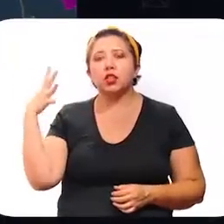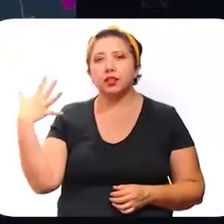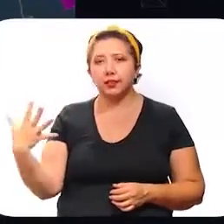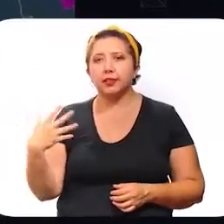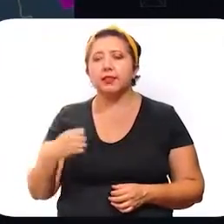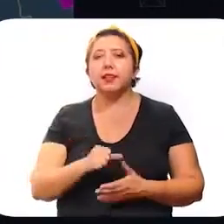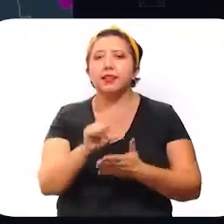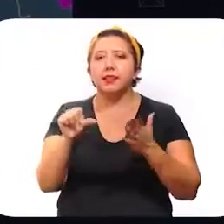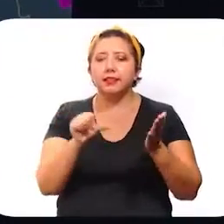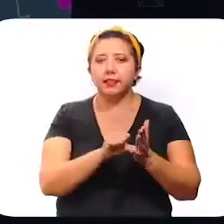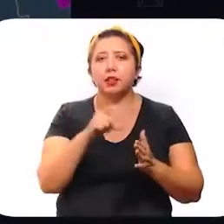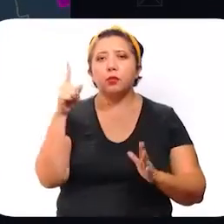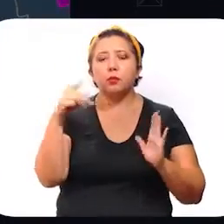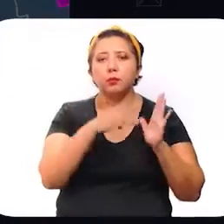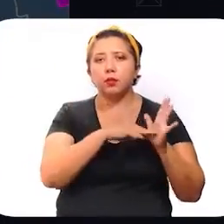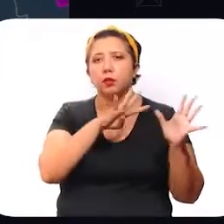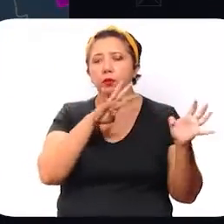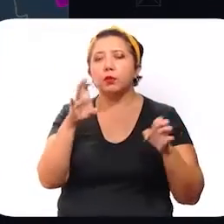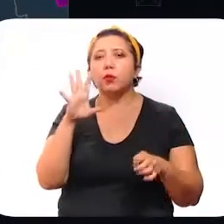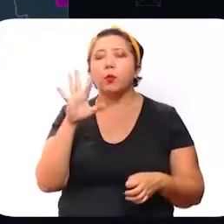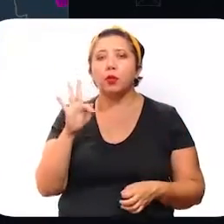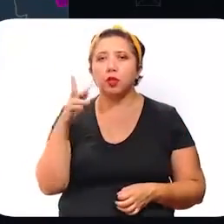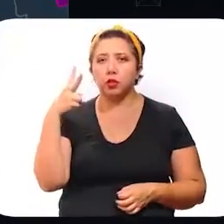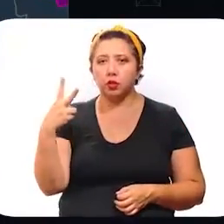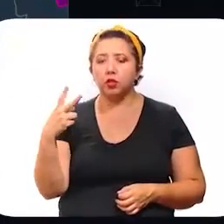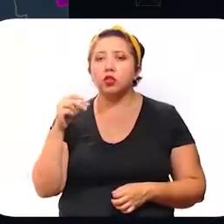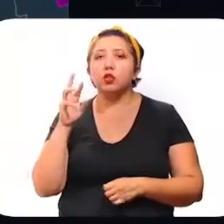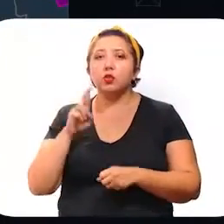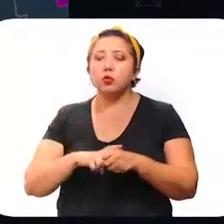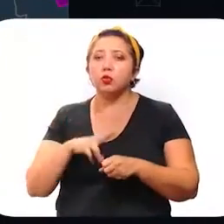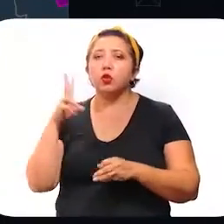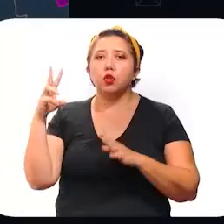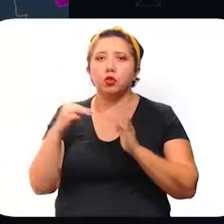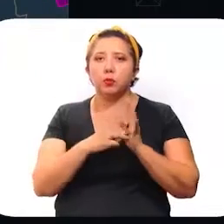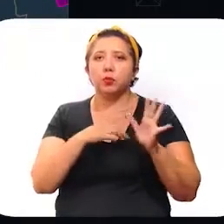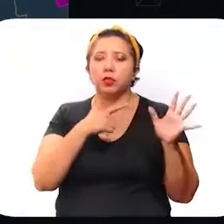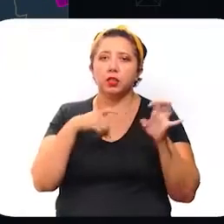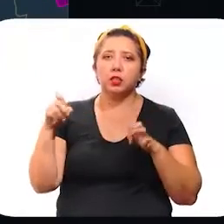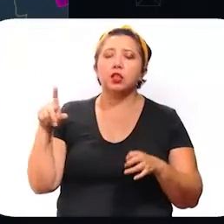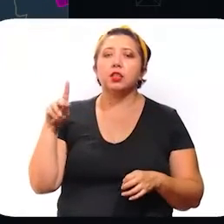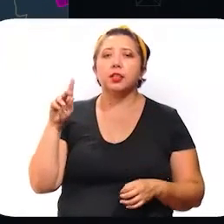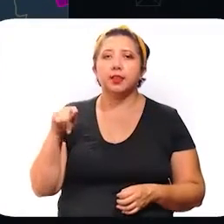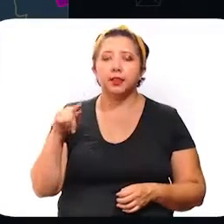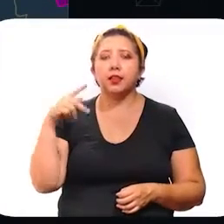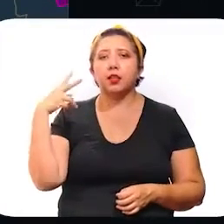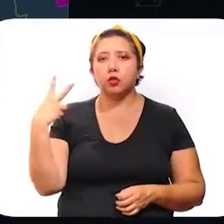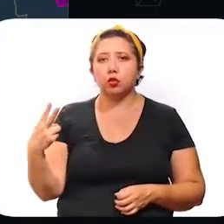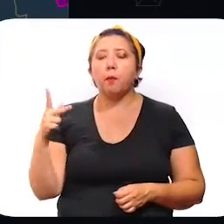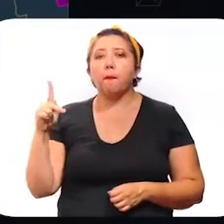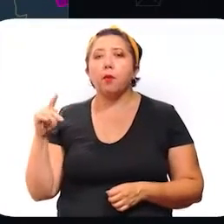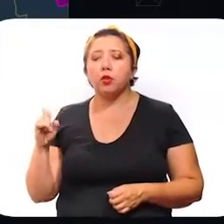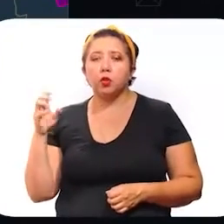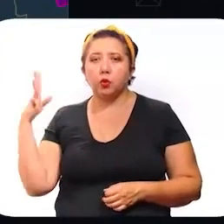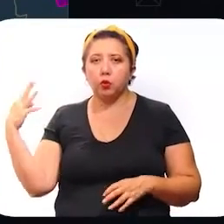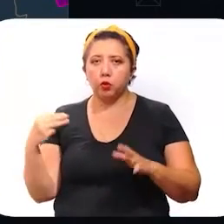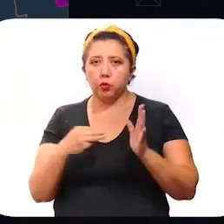5.475, en la zona centro 1.942, en la zona sur 2.772, en la zona